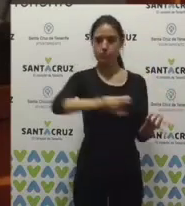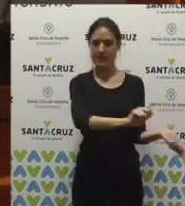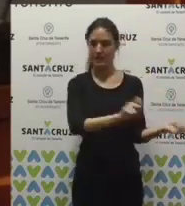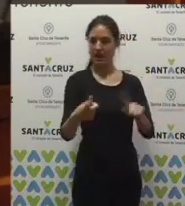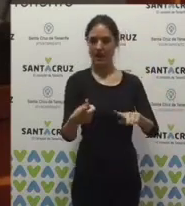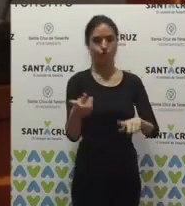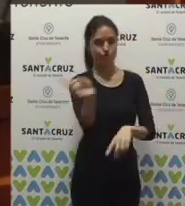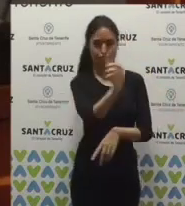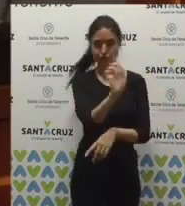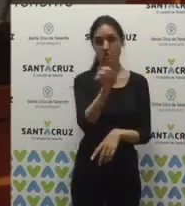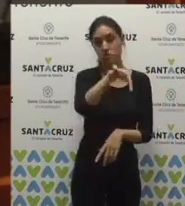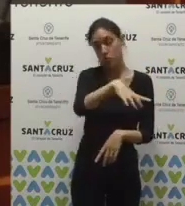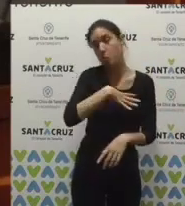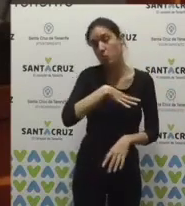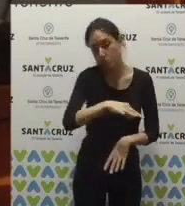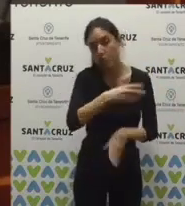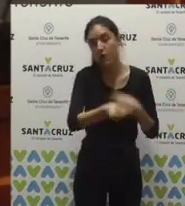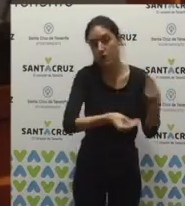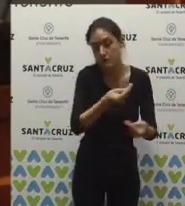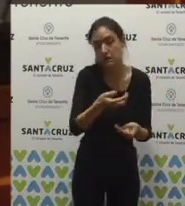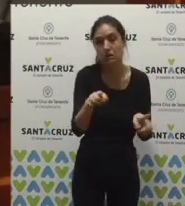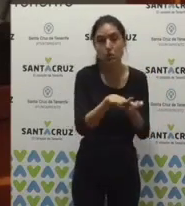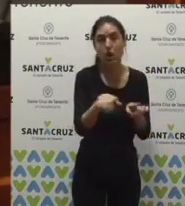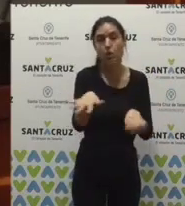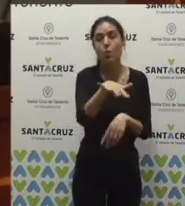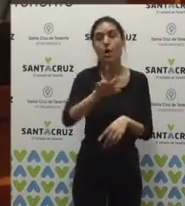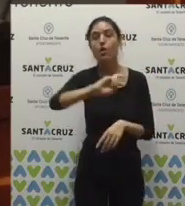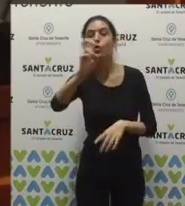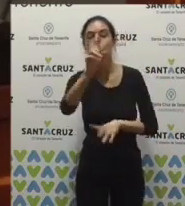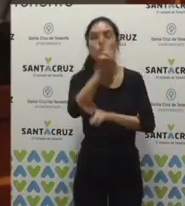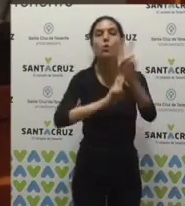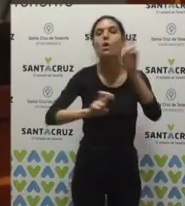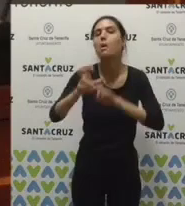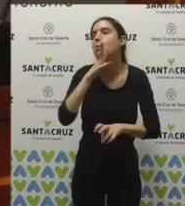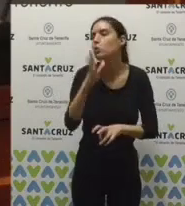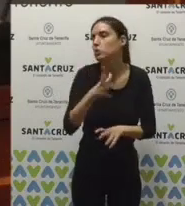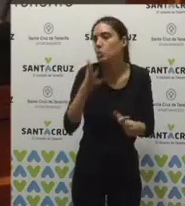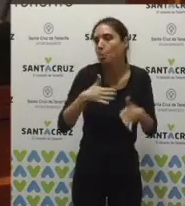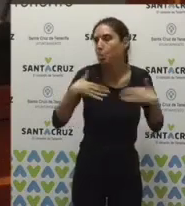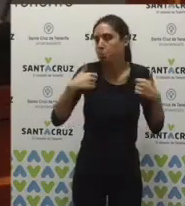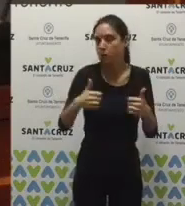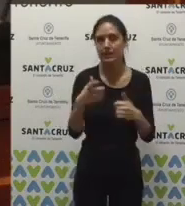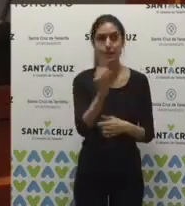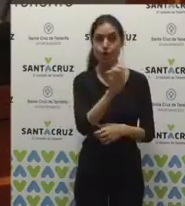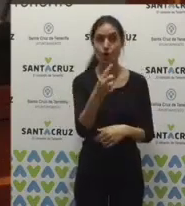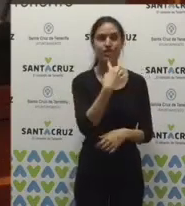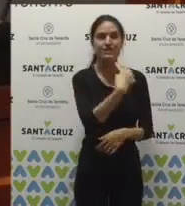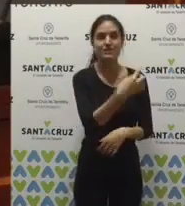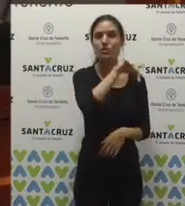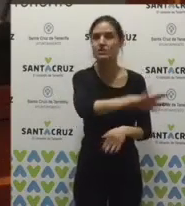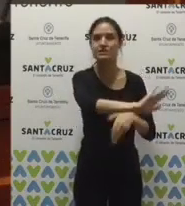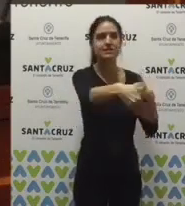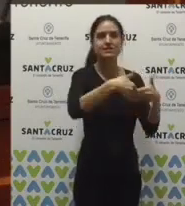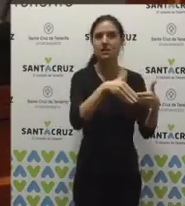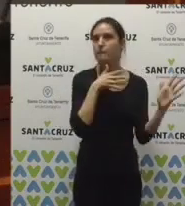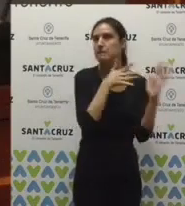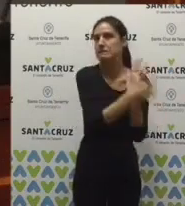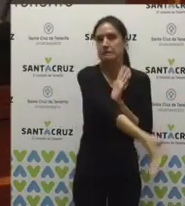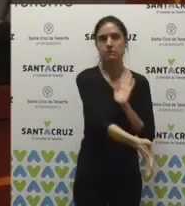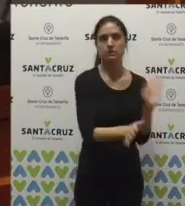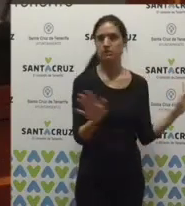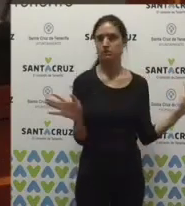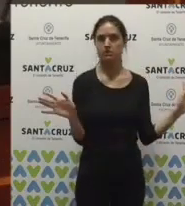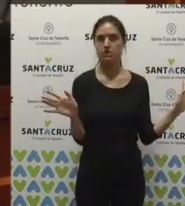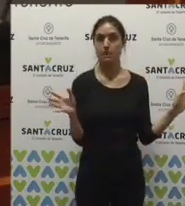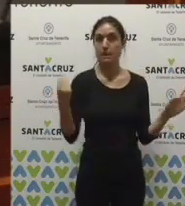de la rada del puerto de santa cruz que se buscará otra ubicación por los motivos que fuera estamos hablando del cierre definitivo de las instalaciones como le han